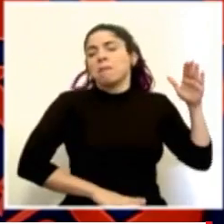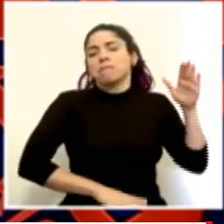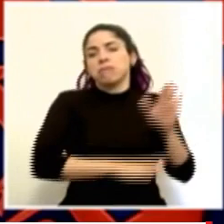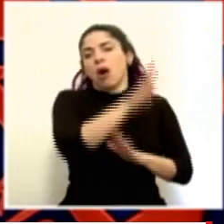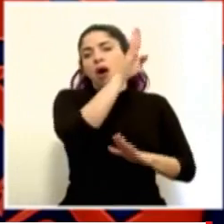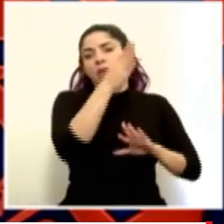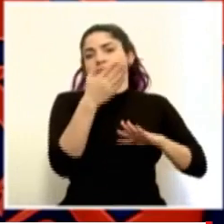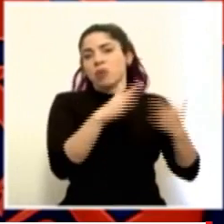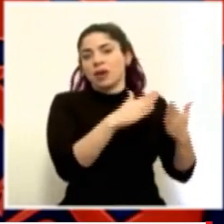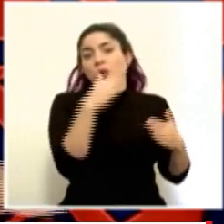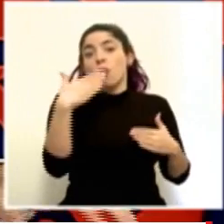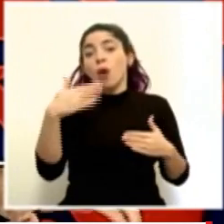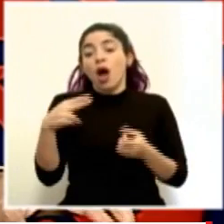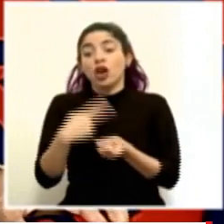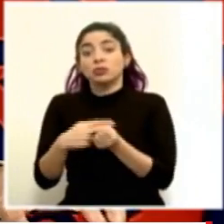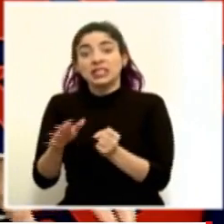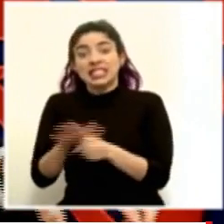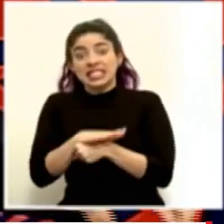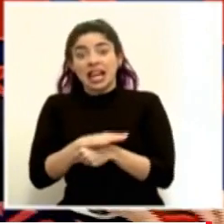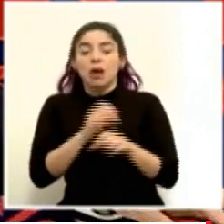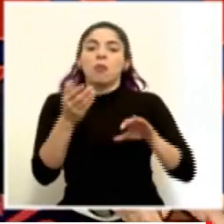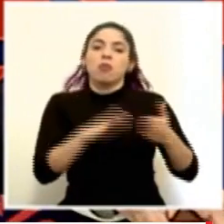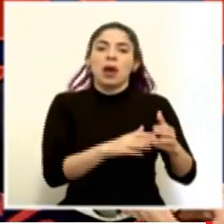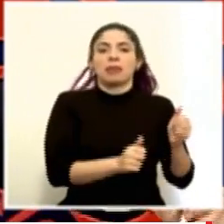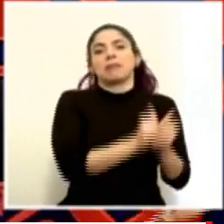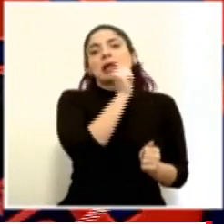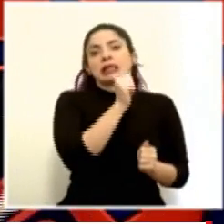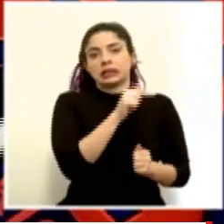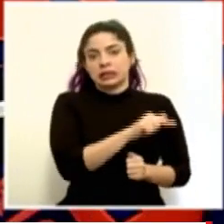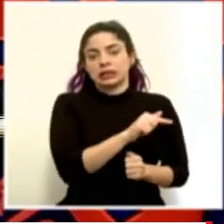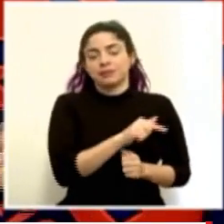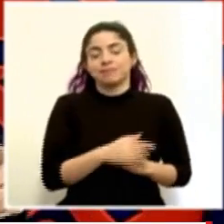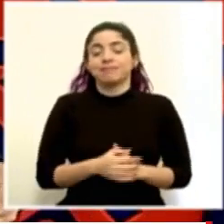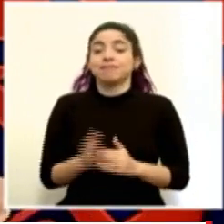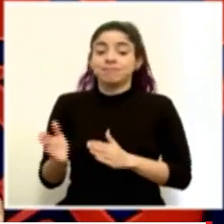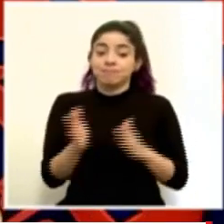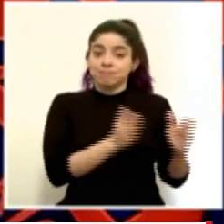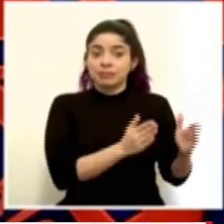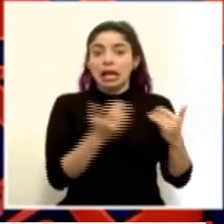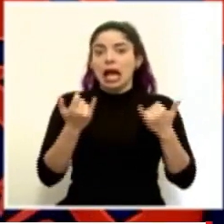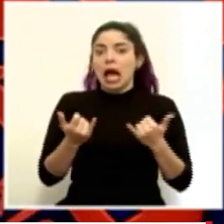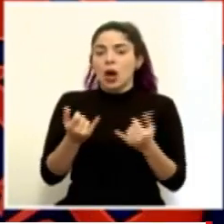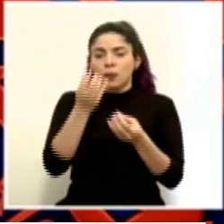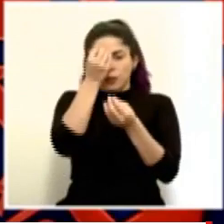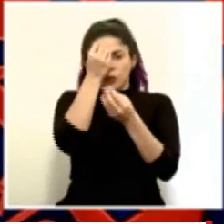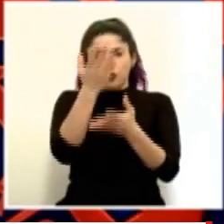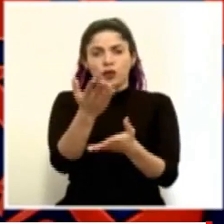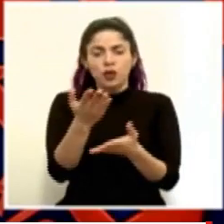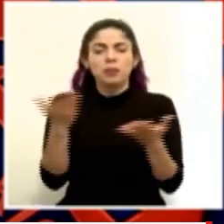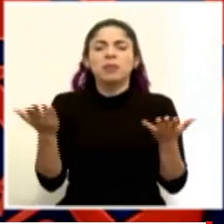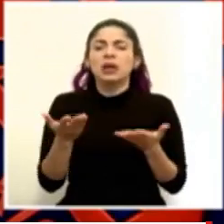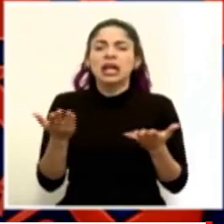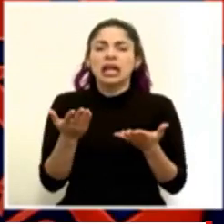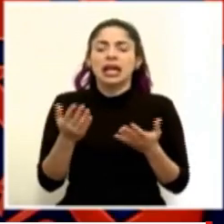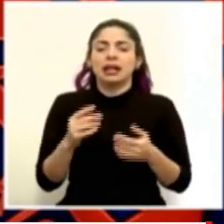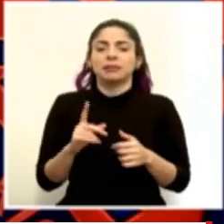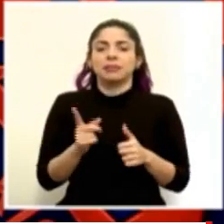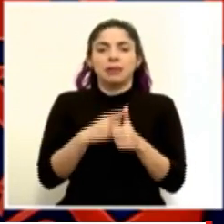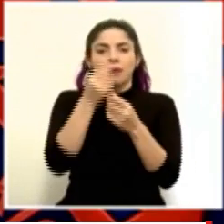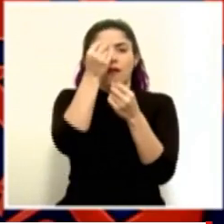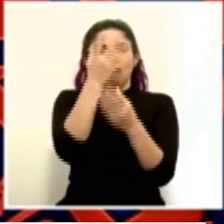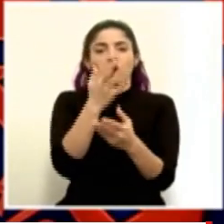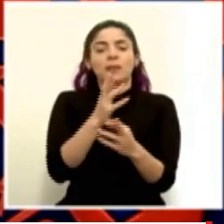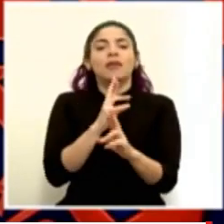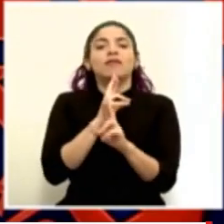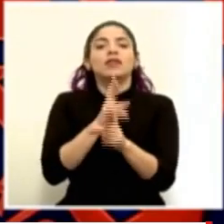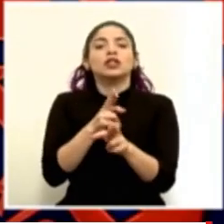fallecimientos. Bueno, dicho eso, quisiera dar el informe preliminar de lo que fueron los